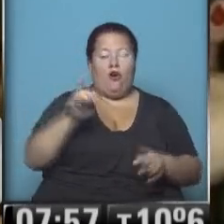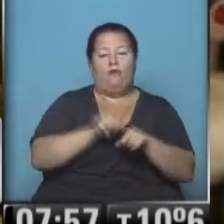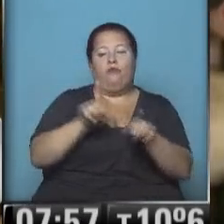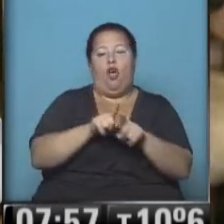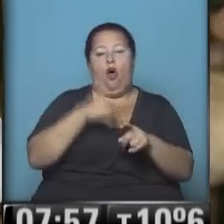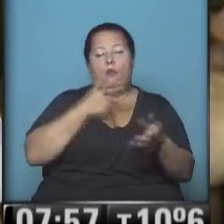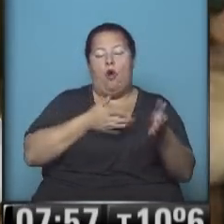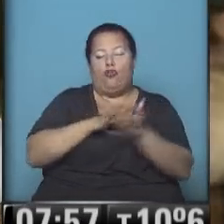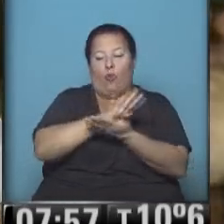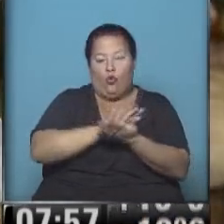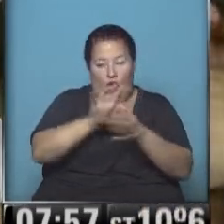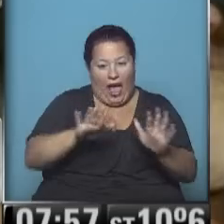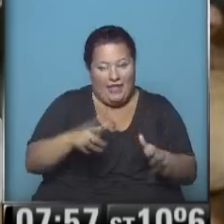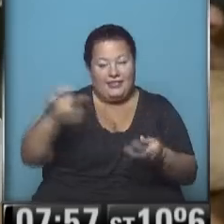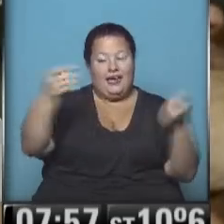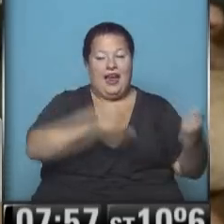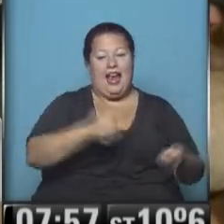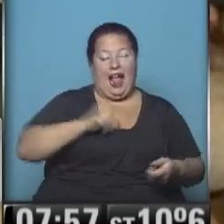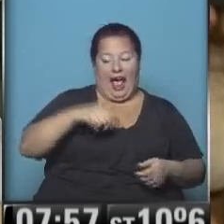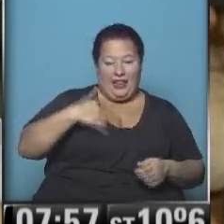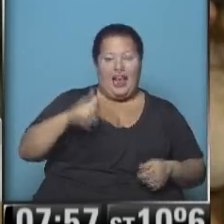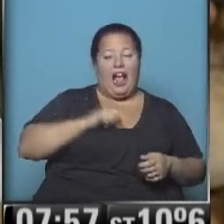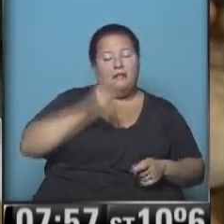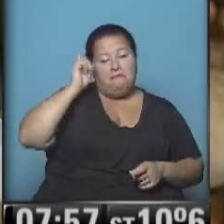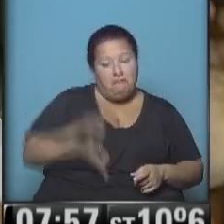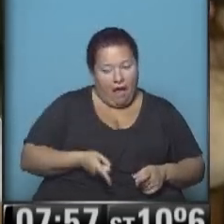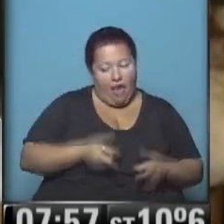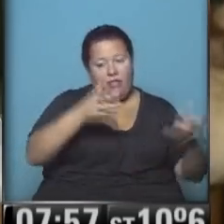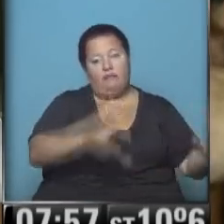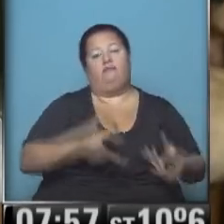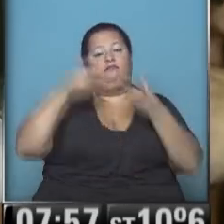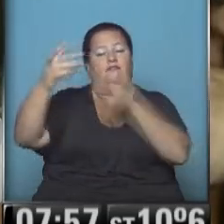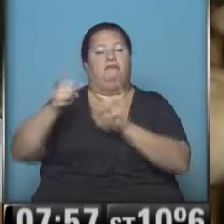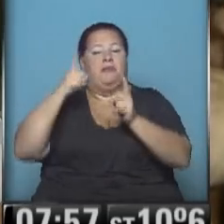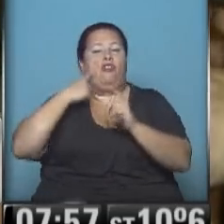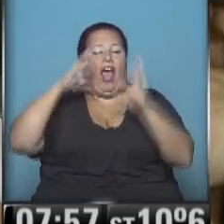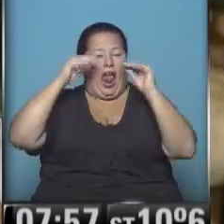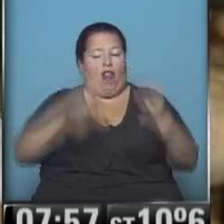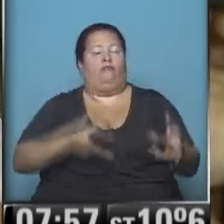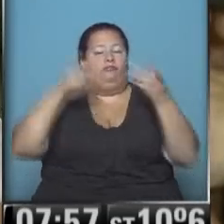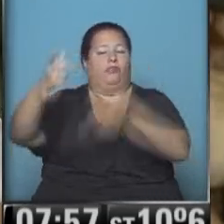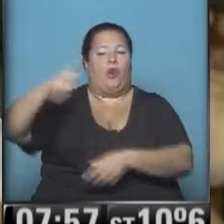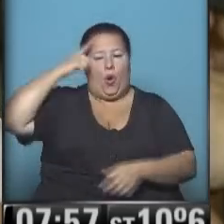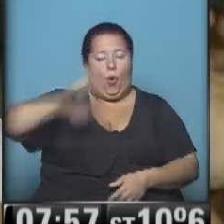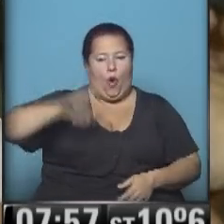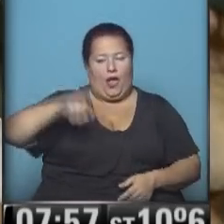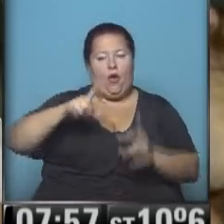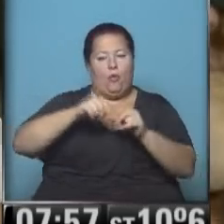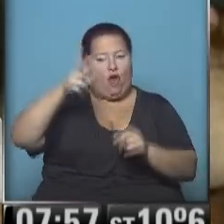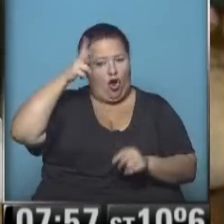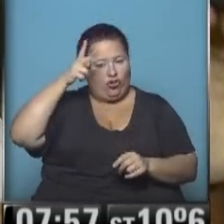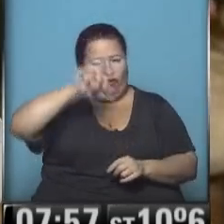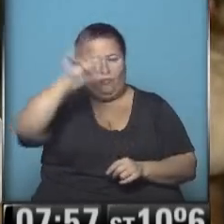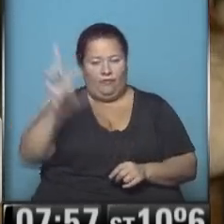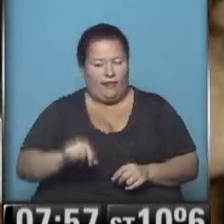cómo se canalizan estas cosas, a nuestra Cancillería, el canciller ordenó y la misma noche ya estaba en el juzgado número 8, el